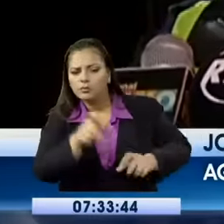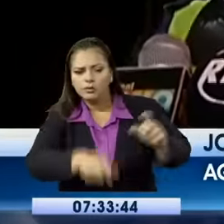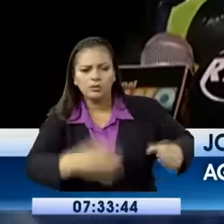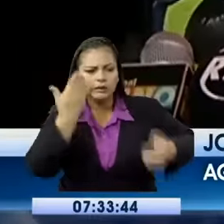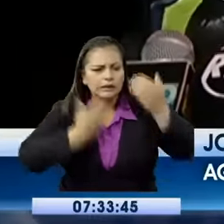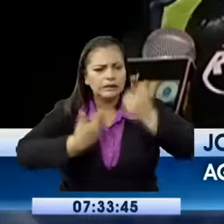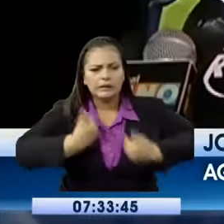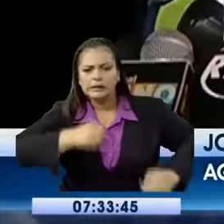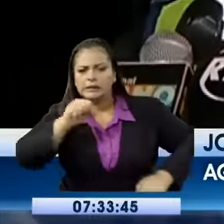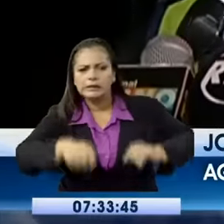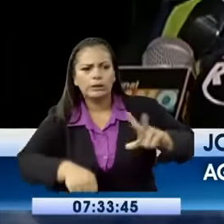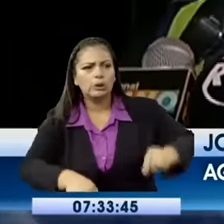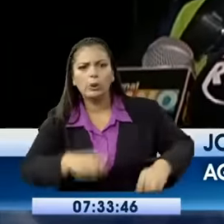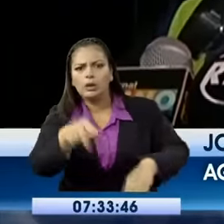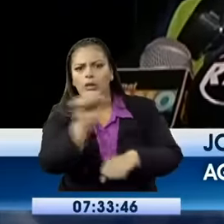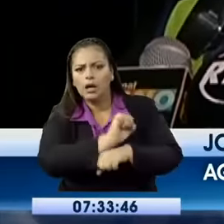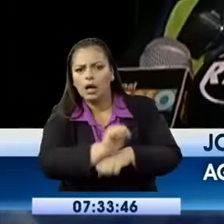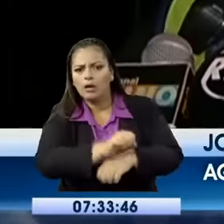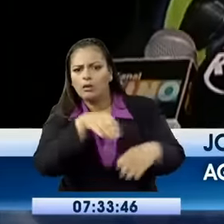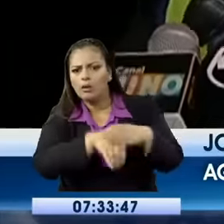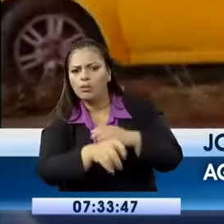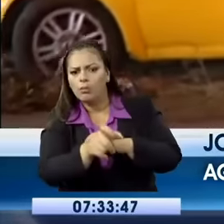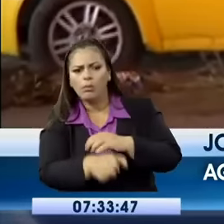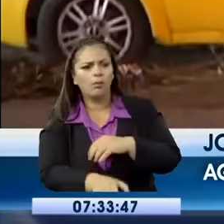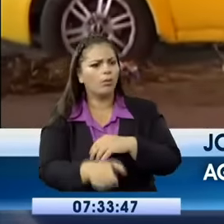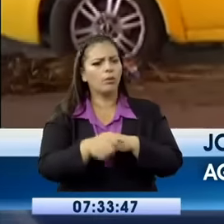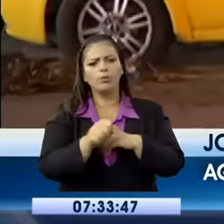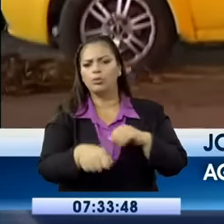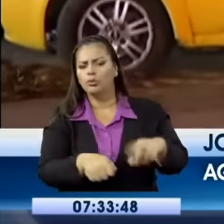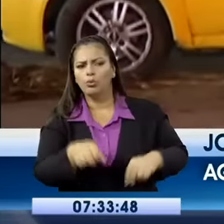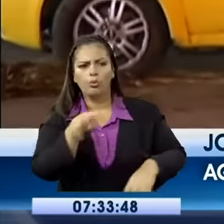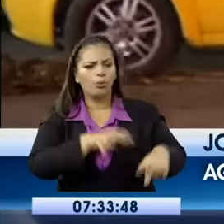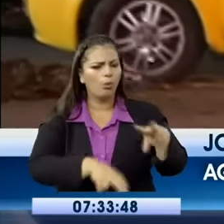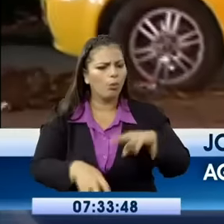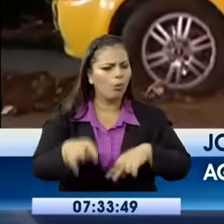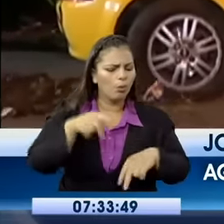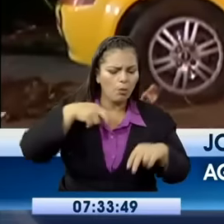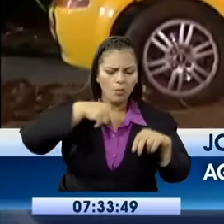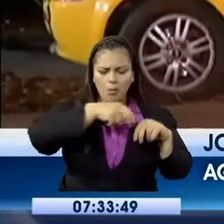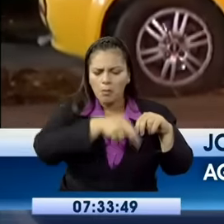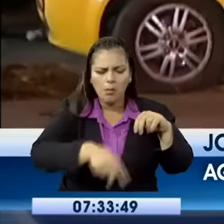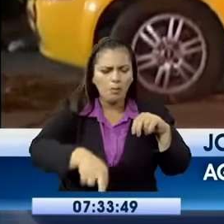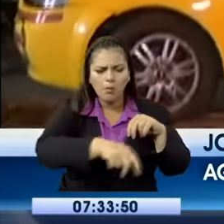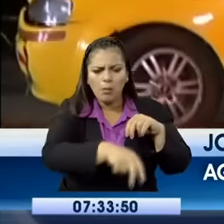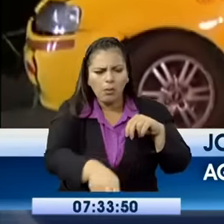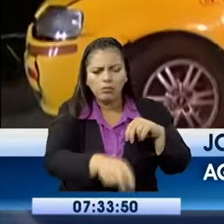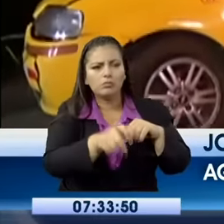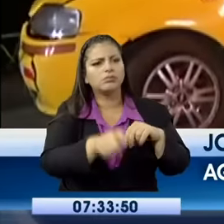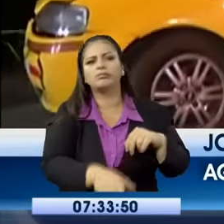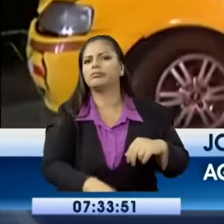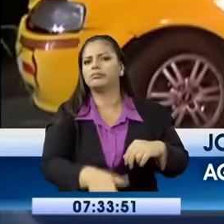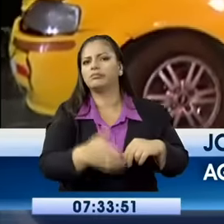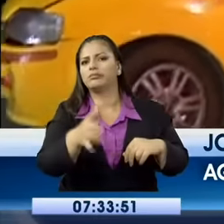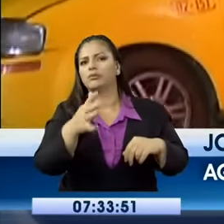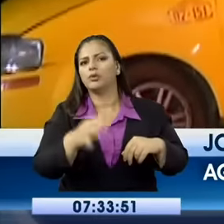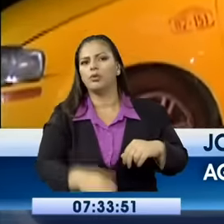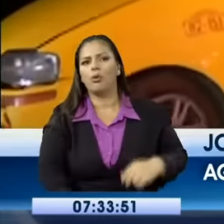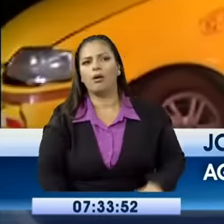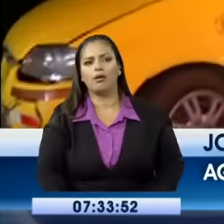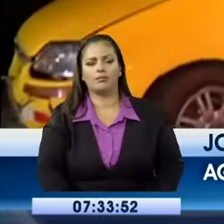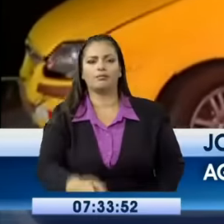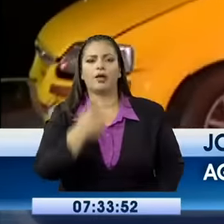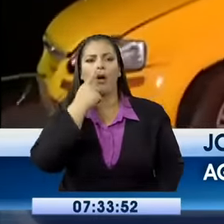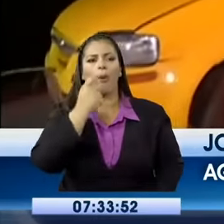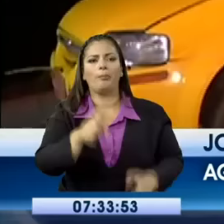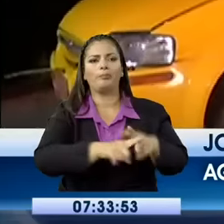si alguien está dentro del vehículo descendimos hasta la zanja verificar y no encontramos a nadie el señor se ha dado a fugo al parecer pero el